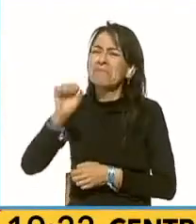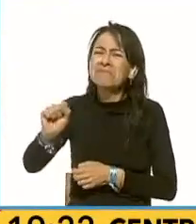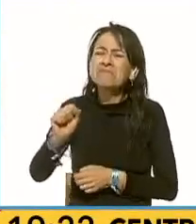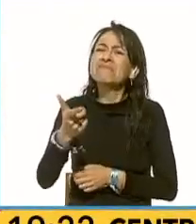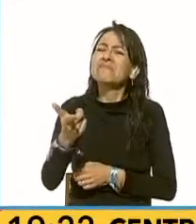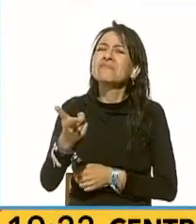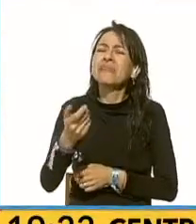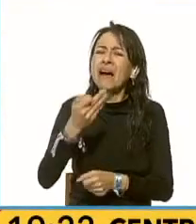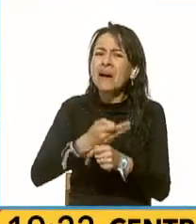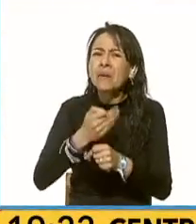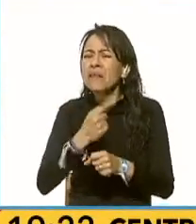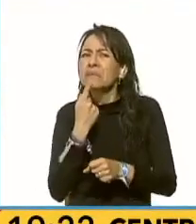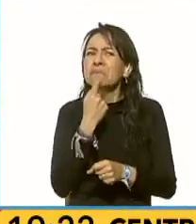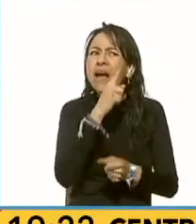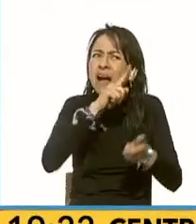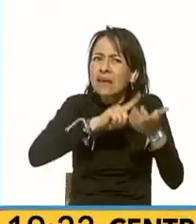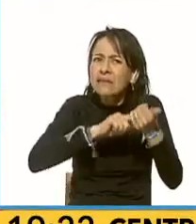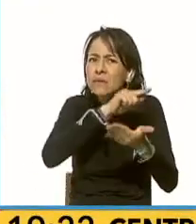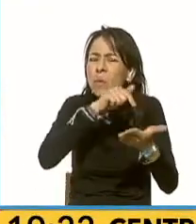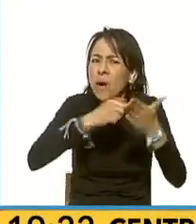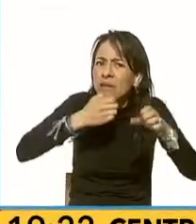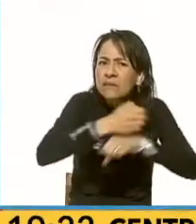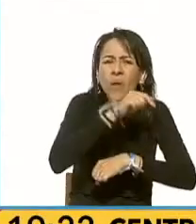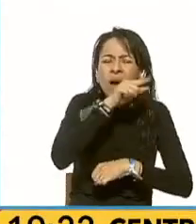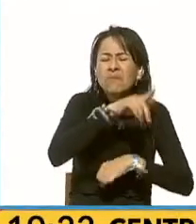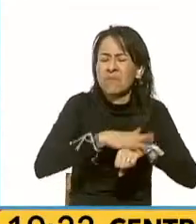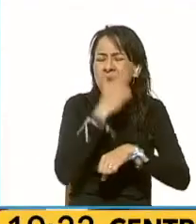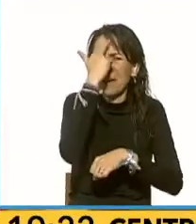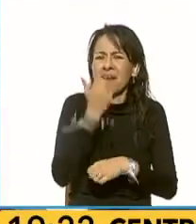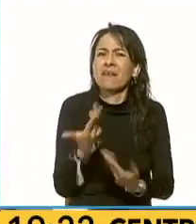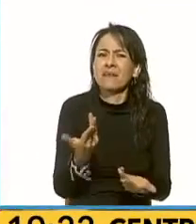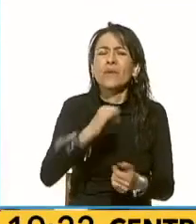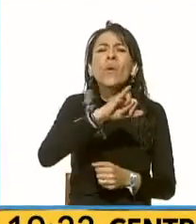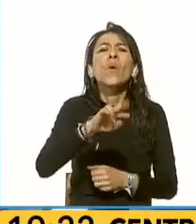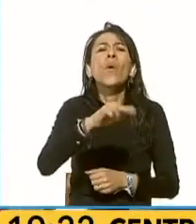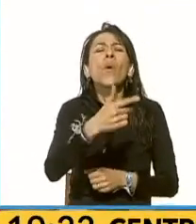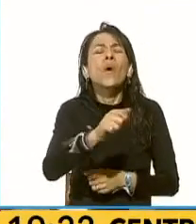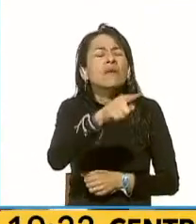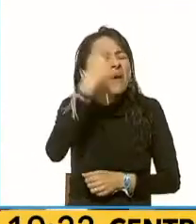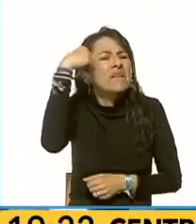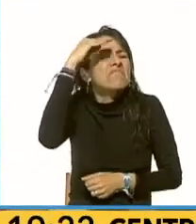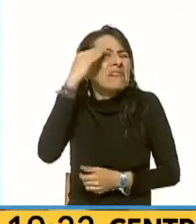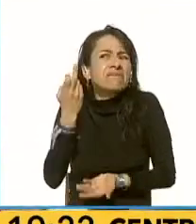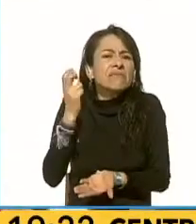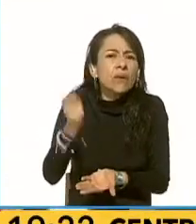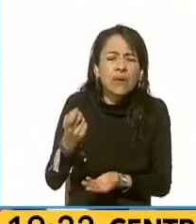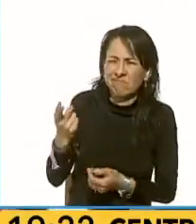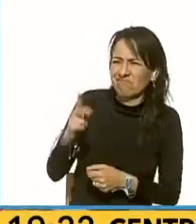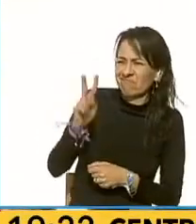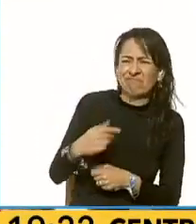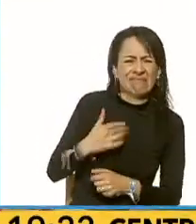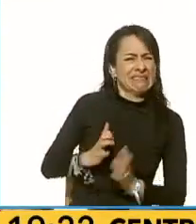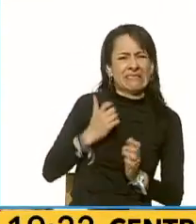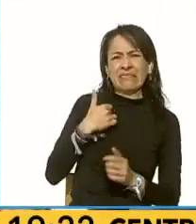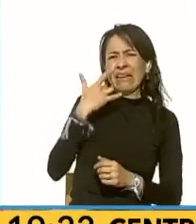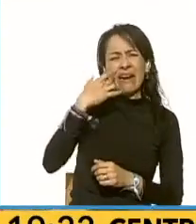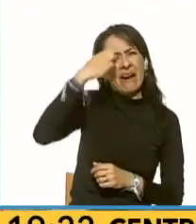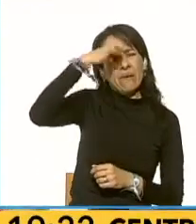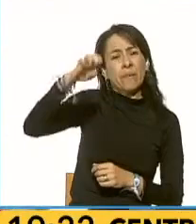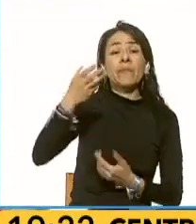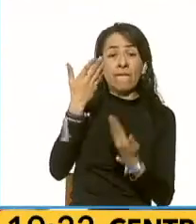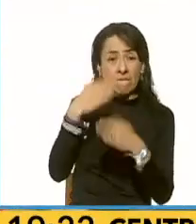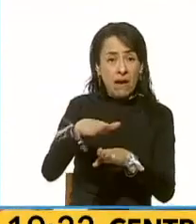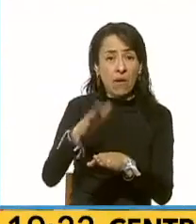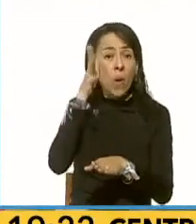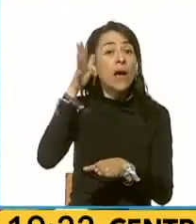qué? ¿Cómo la ves, estimado Jorge? Sí, es muy extraño que haya sido esta demanda en Jalisco. Banco Azteca nos